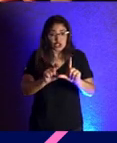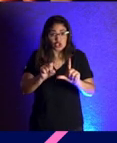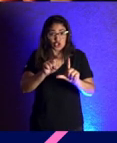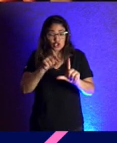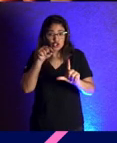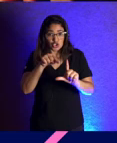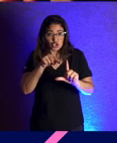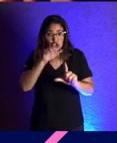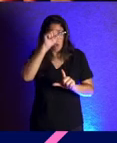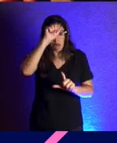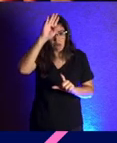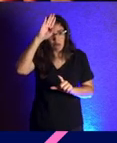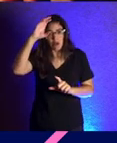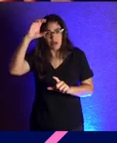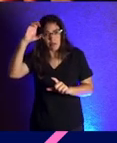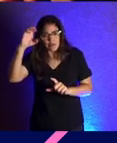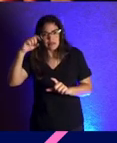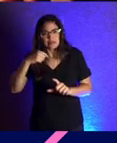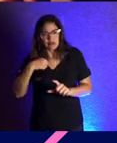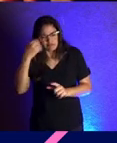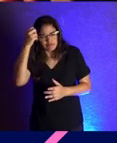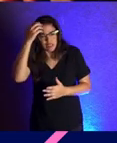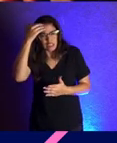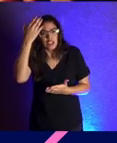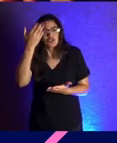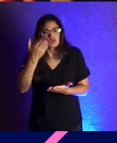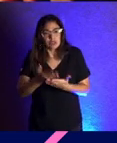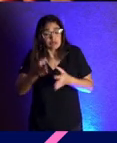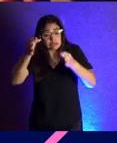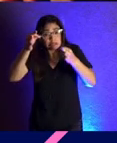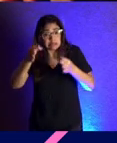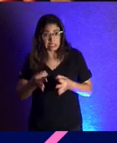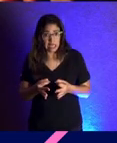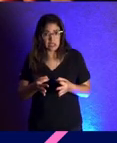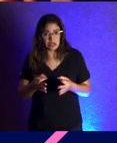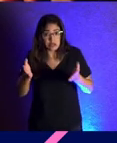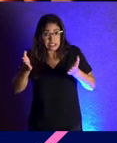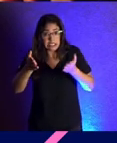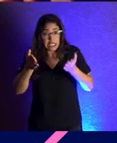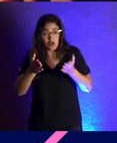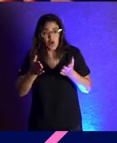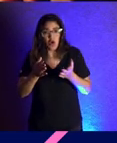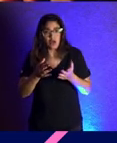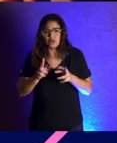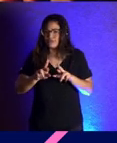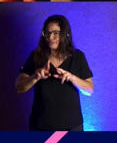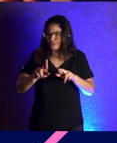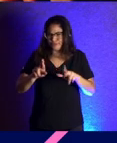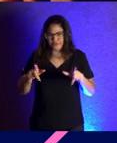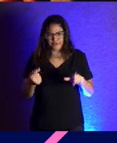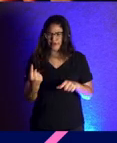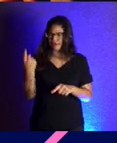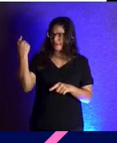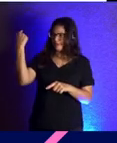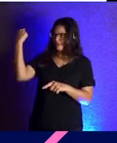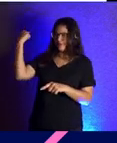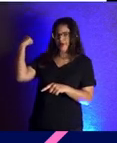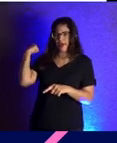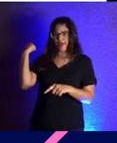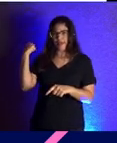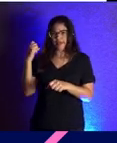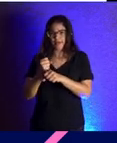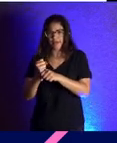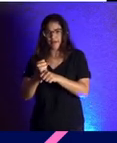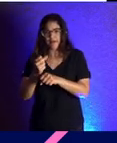importante. Creo que ahora, para entender lo que fue la producción de una investigación, estamos presentes con que nos damos cuenta, podemos